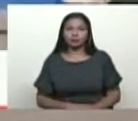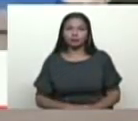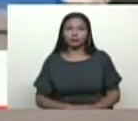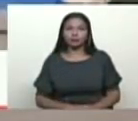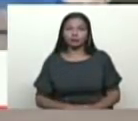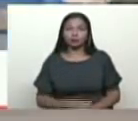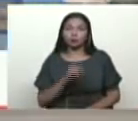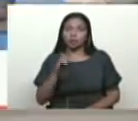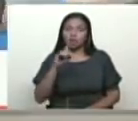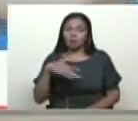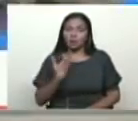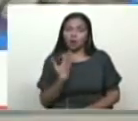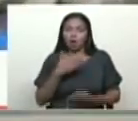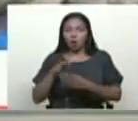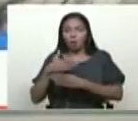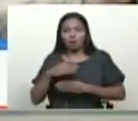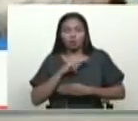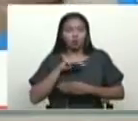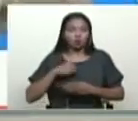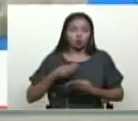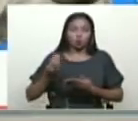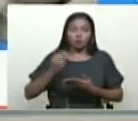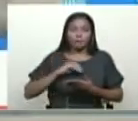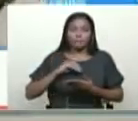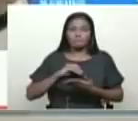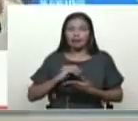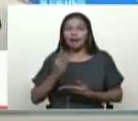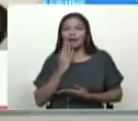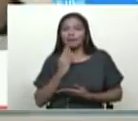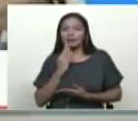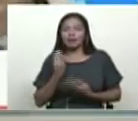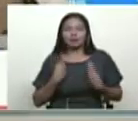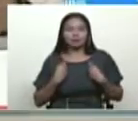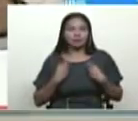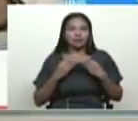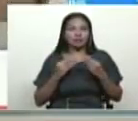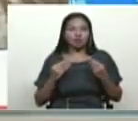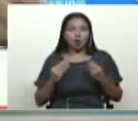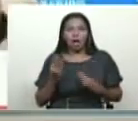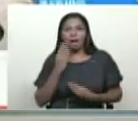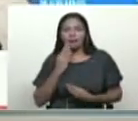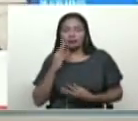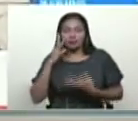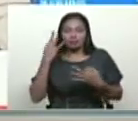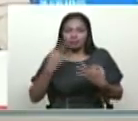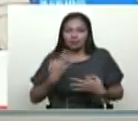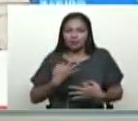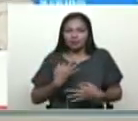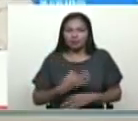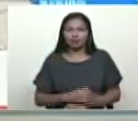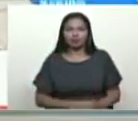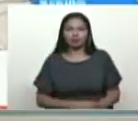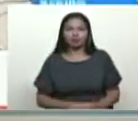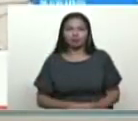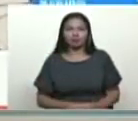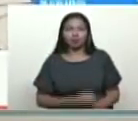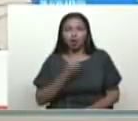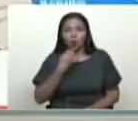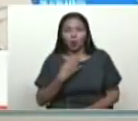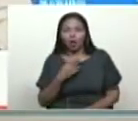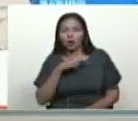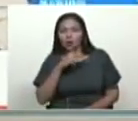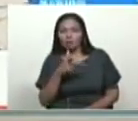que ustedes puedan compartir con muchos otros sus experiencias de vida, sus experiencias de verdad, lo bueno y lo